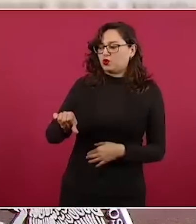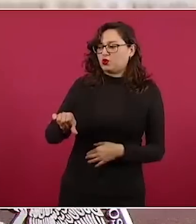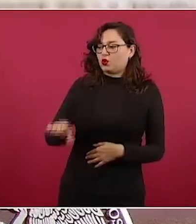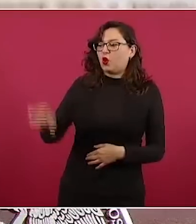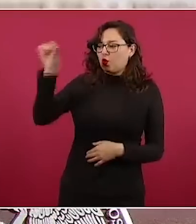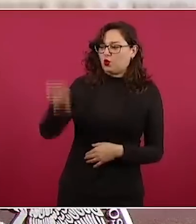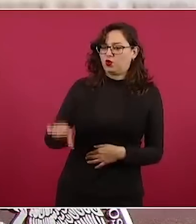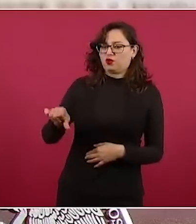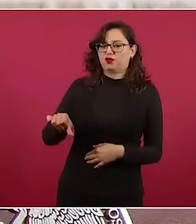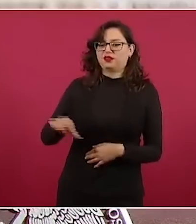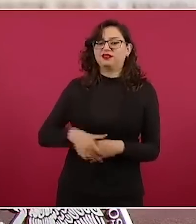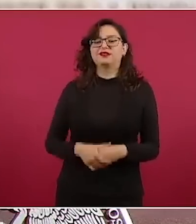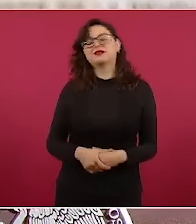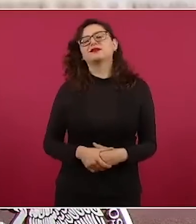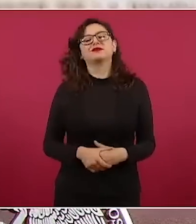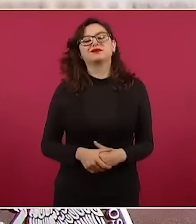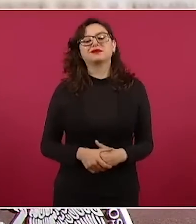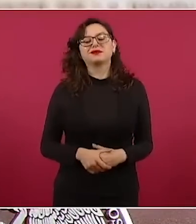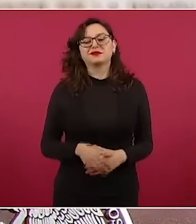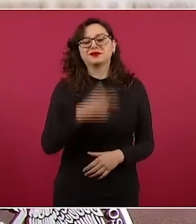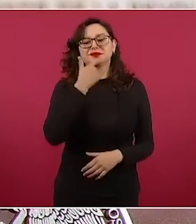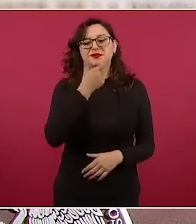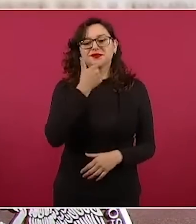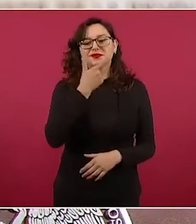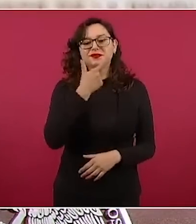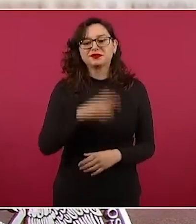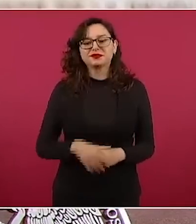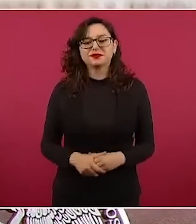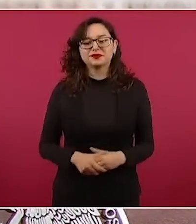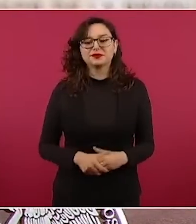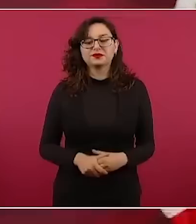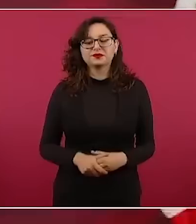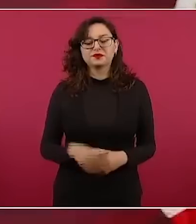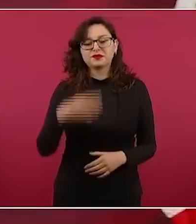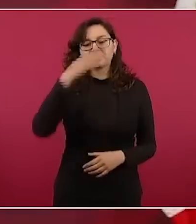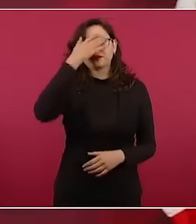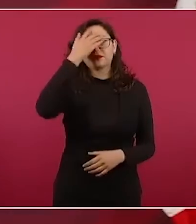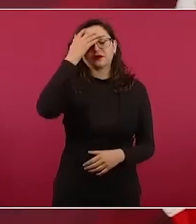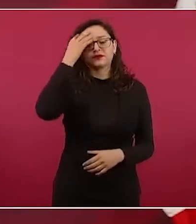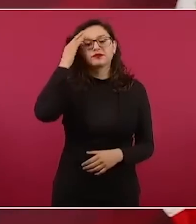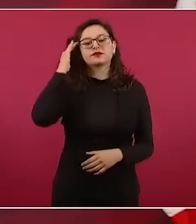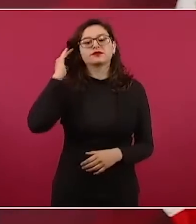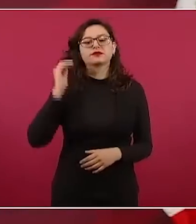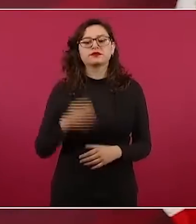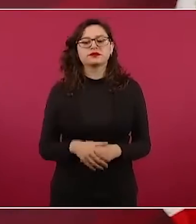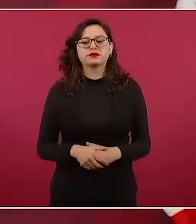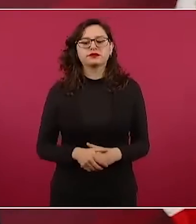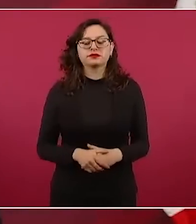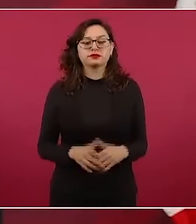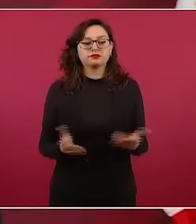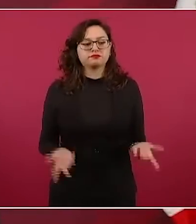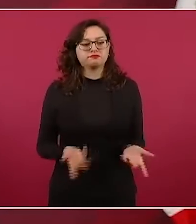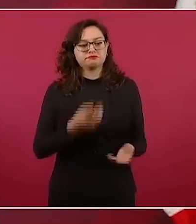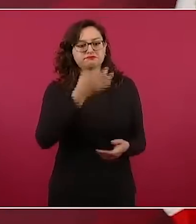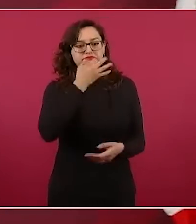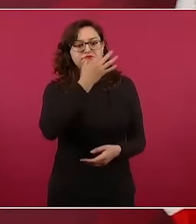nos digan si es así